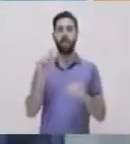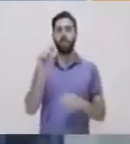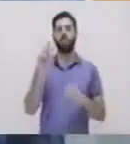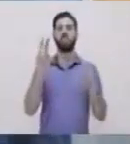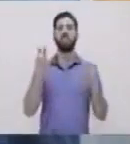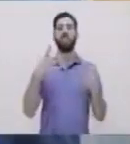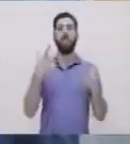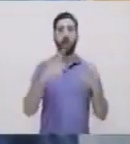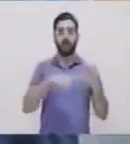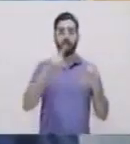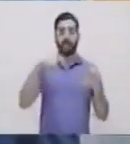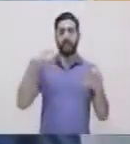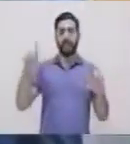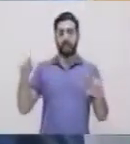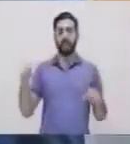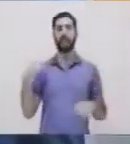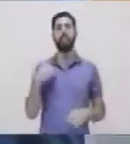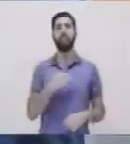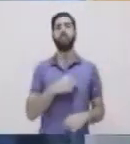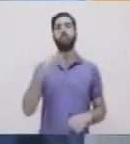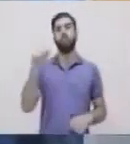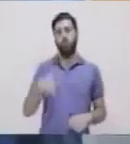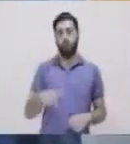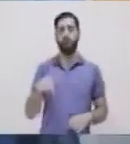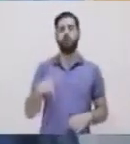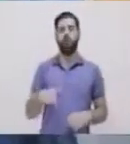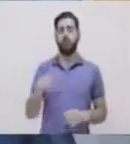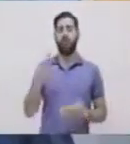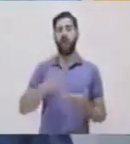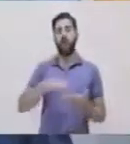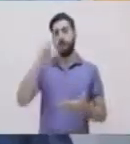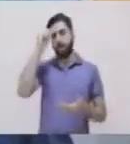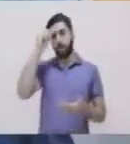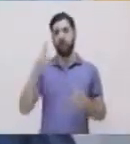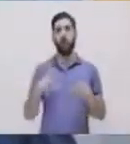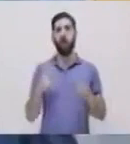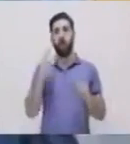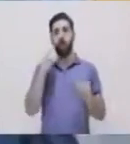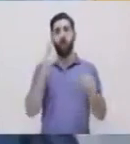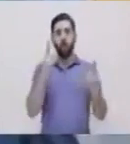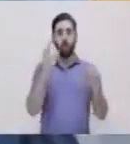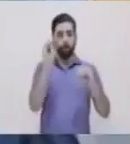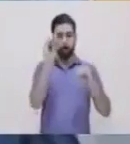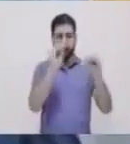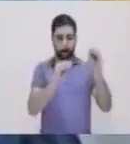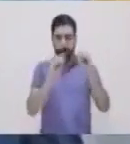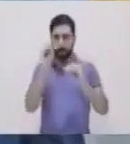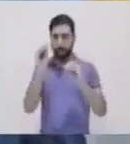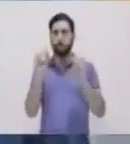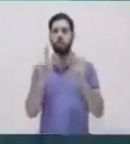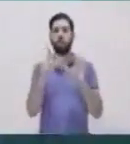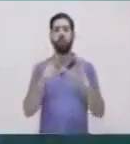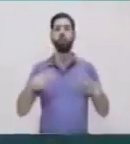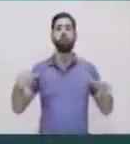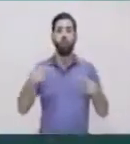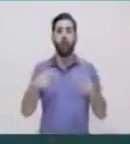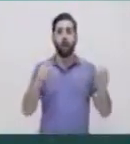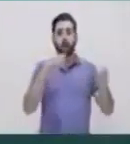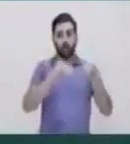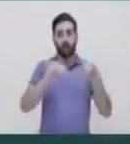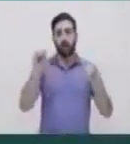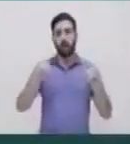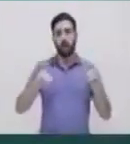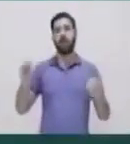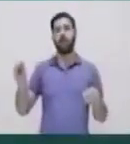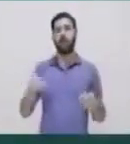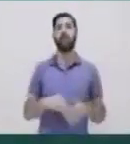bienvenido. ¿Qué tal, Claudia? Hoy vamos a aprender acerca de las medidas de posición. Entonces, veamos un poco lo que han venido viendo